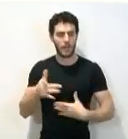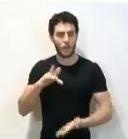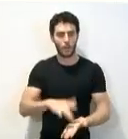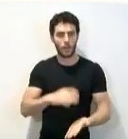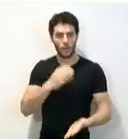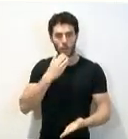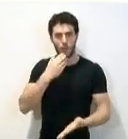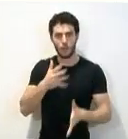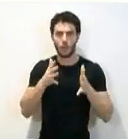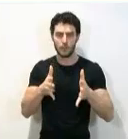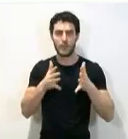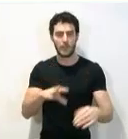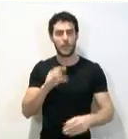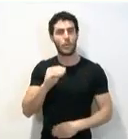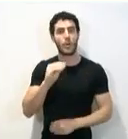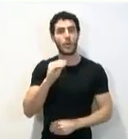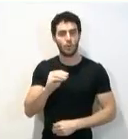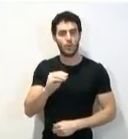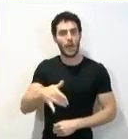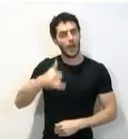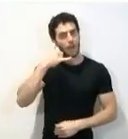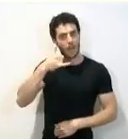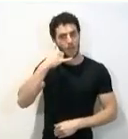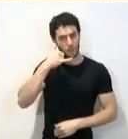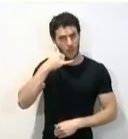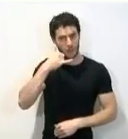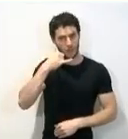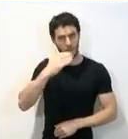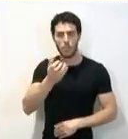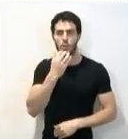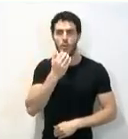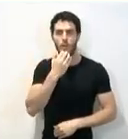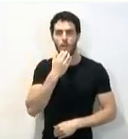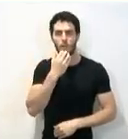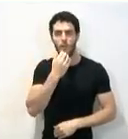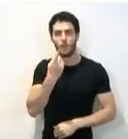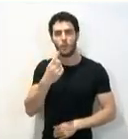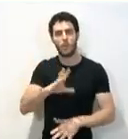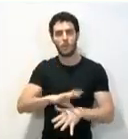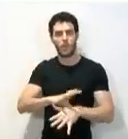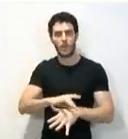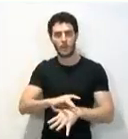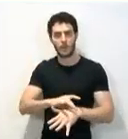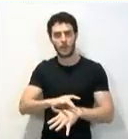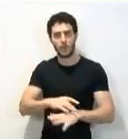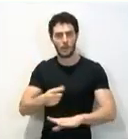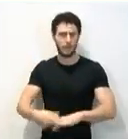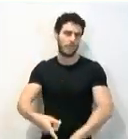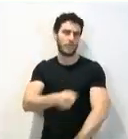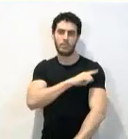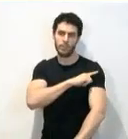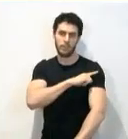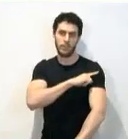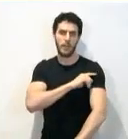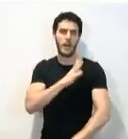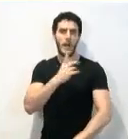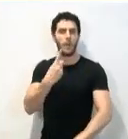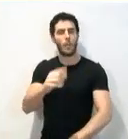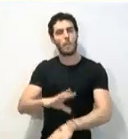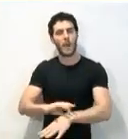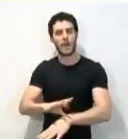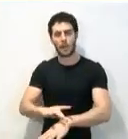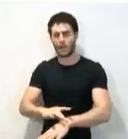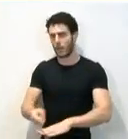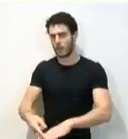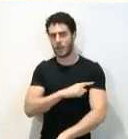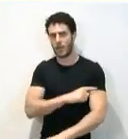se atiende una consulta telefónicamente, por ejemplo, de un paciente que sea muy exagerado a un paciente que no lo sea en